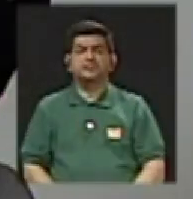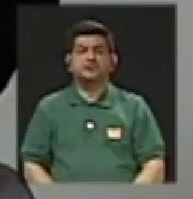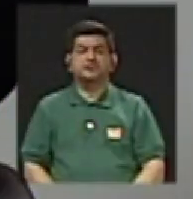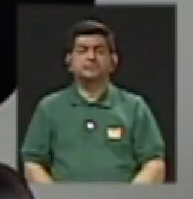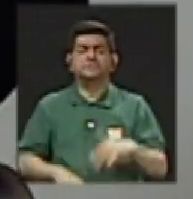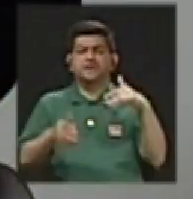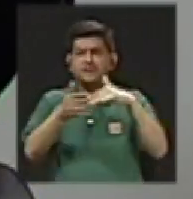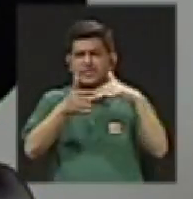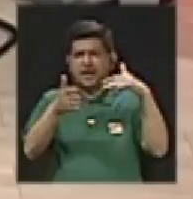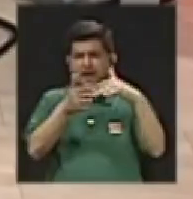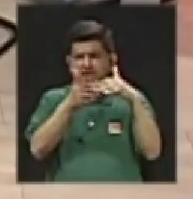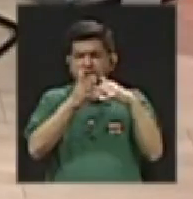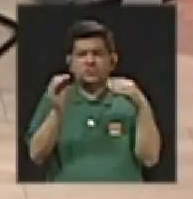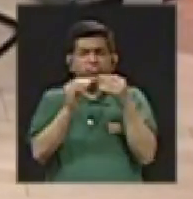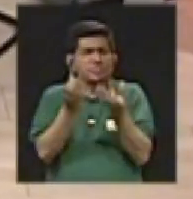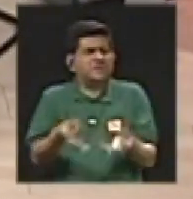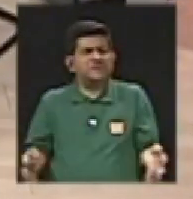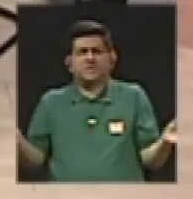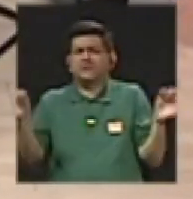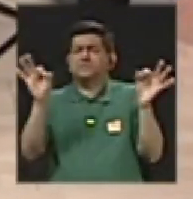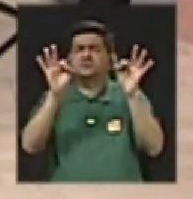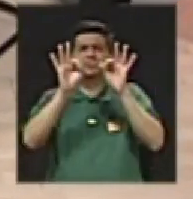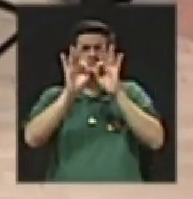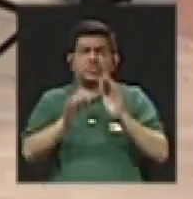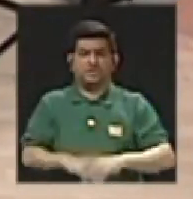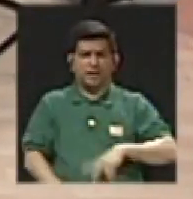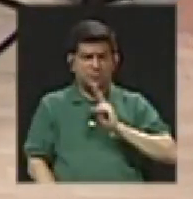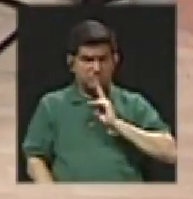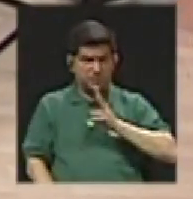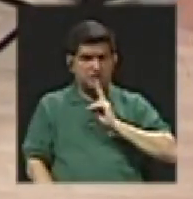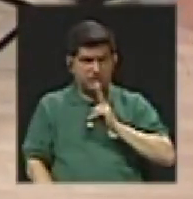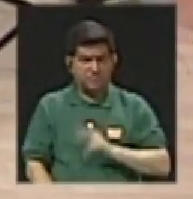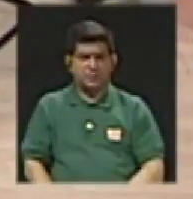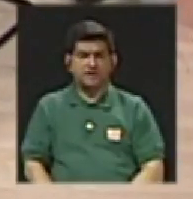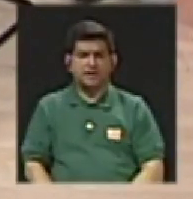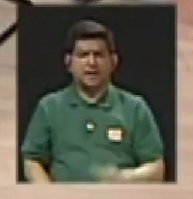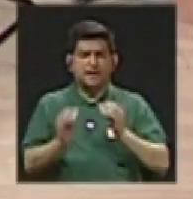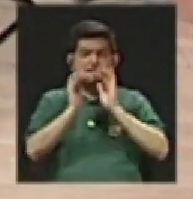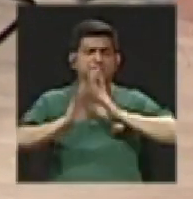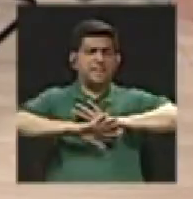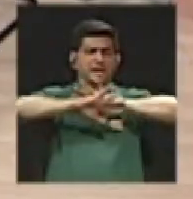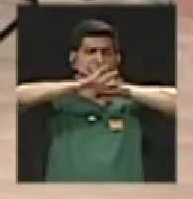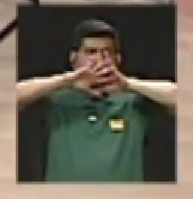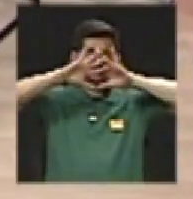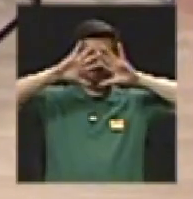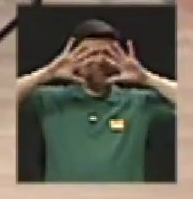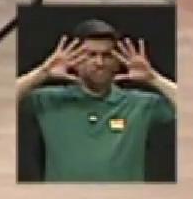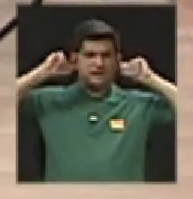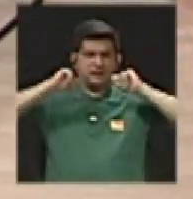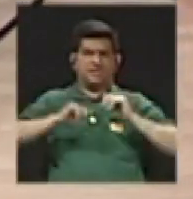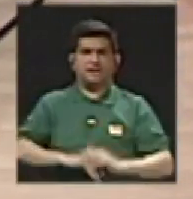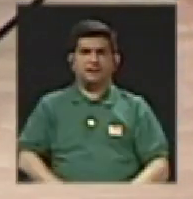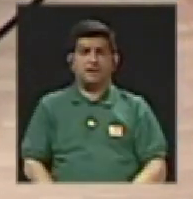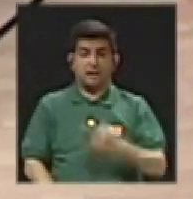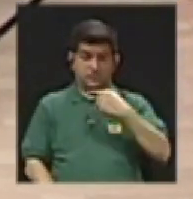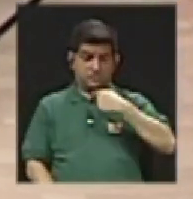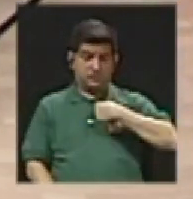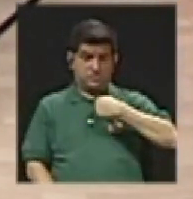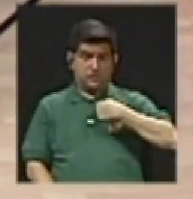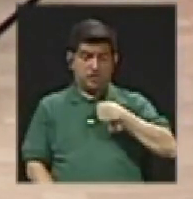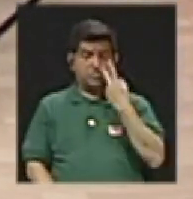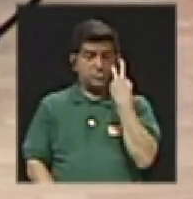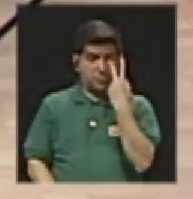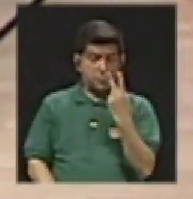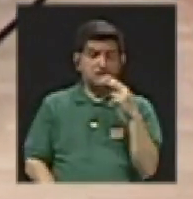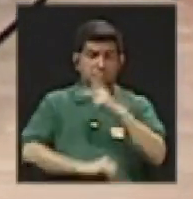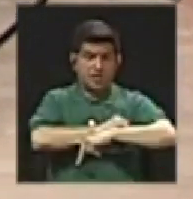el estudio más importante y realmente más esclarecedor que yo he visto